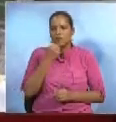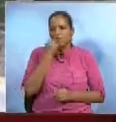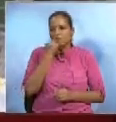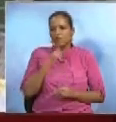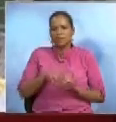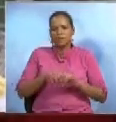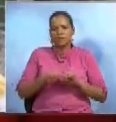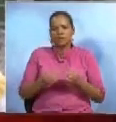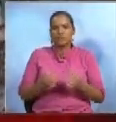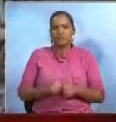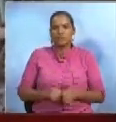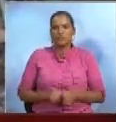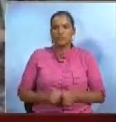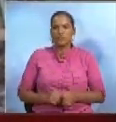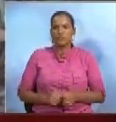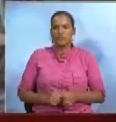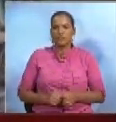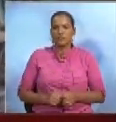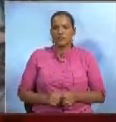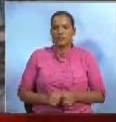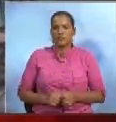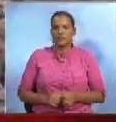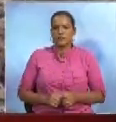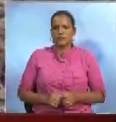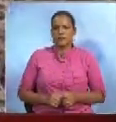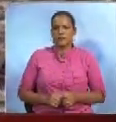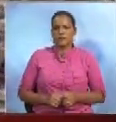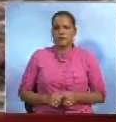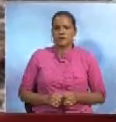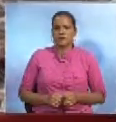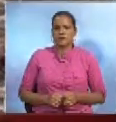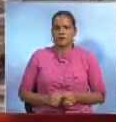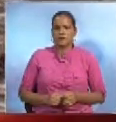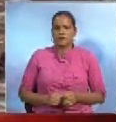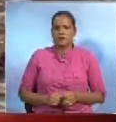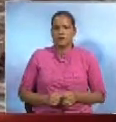tiene su ciclo de vida. Con imágenes de Daniel Pérez, Andrea Chere, Telecosta.